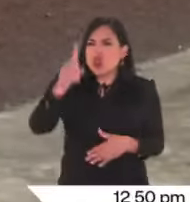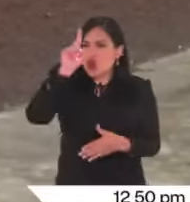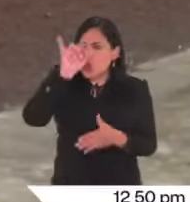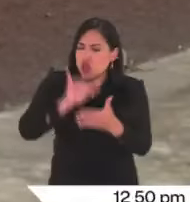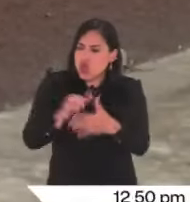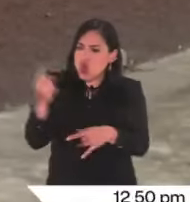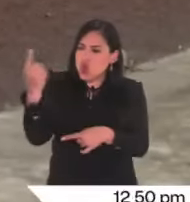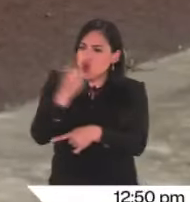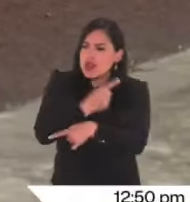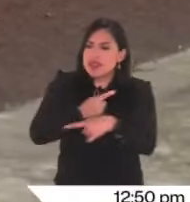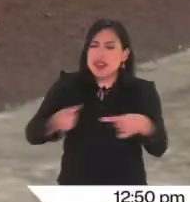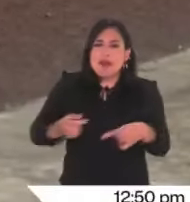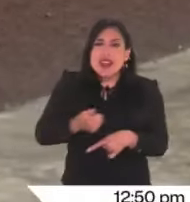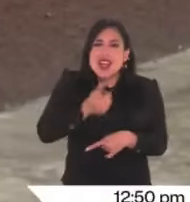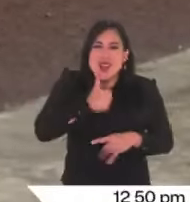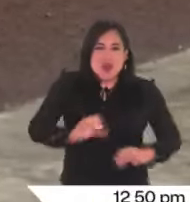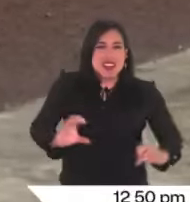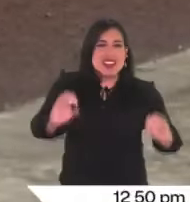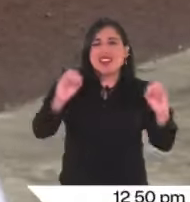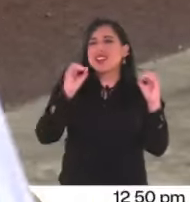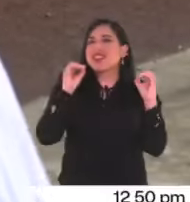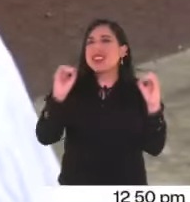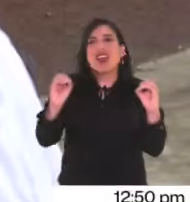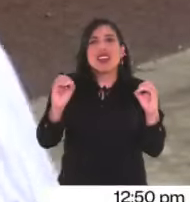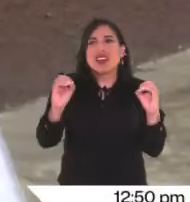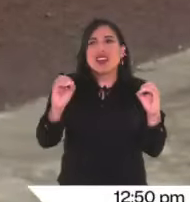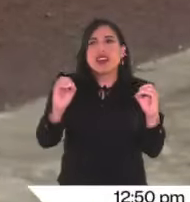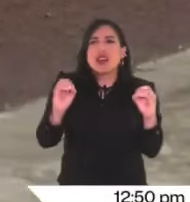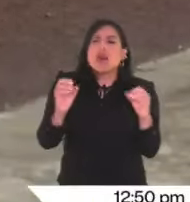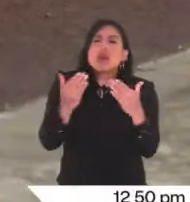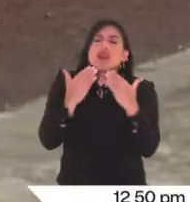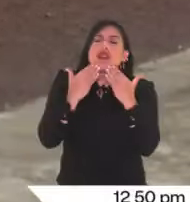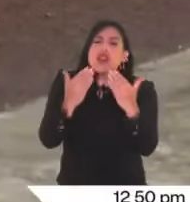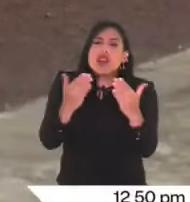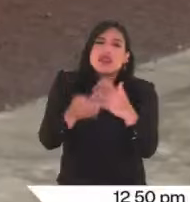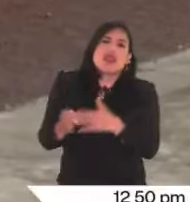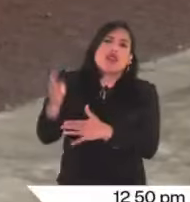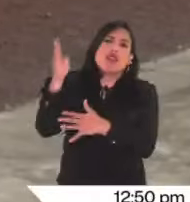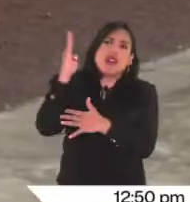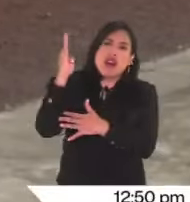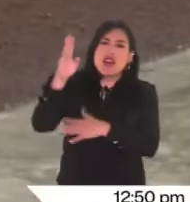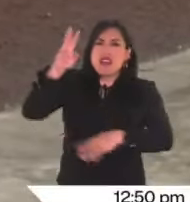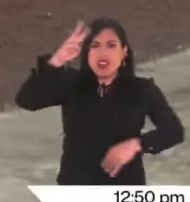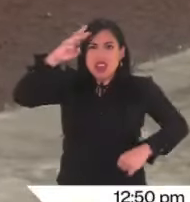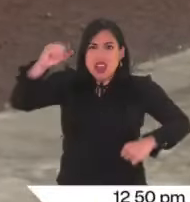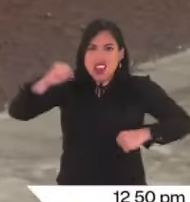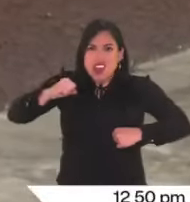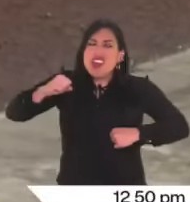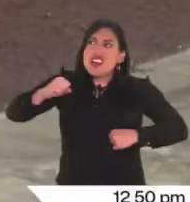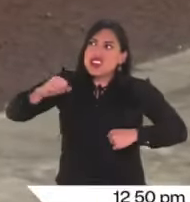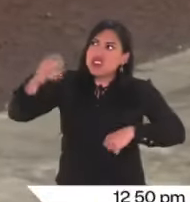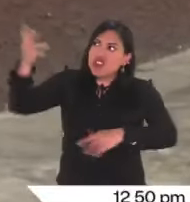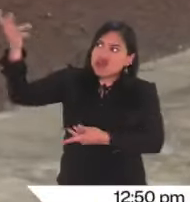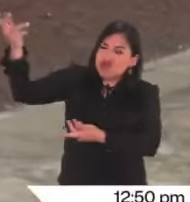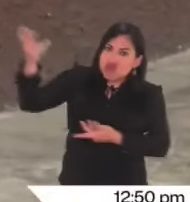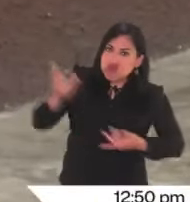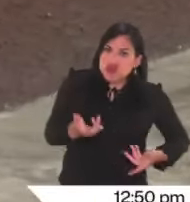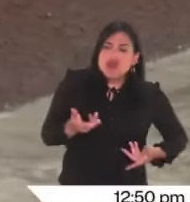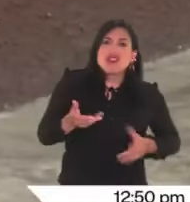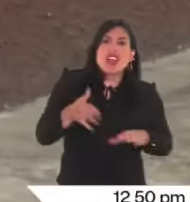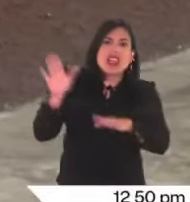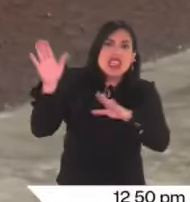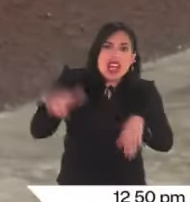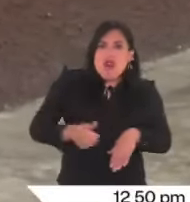semana sin agua no Pues ahorita gracias al Señor los el ejército bajó y con el con los